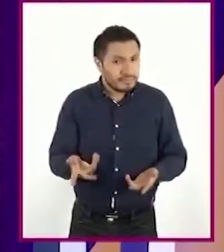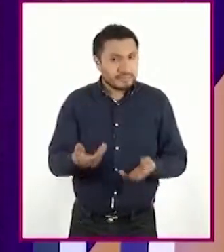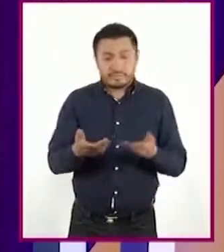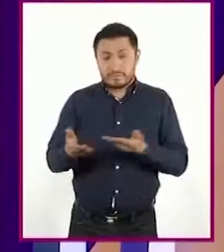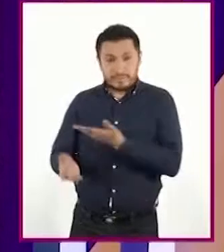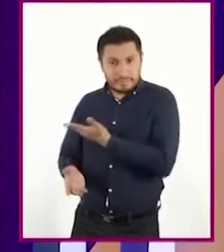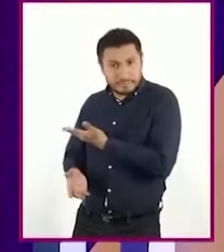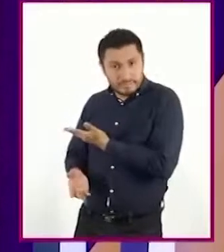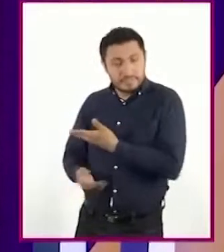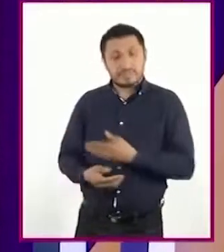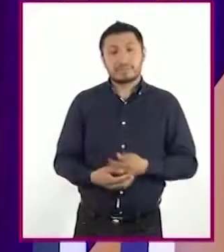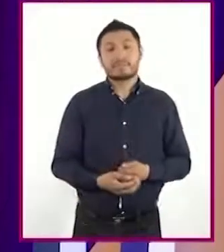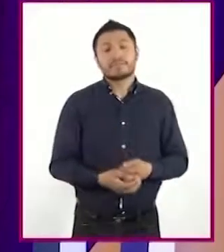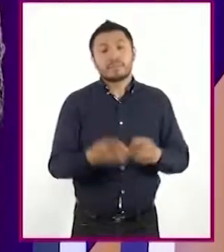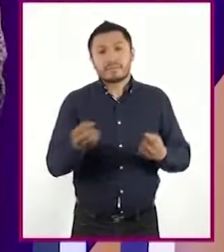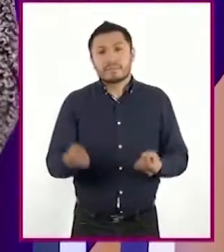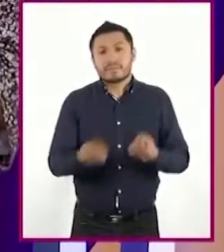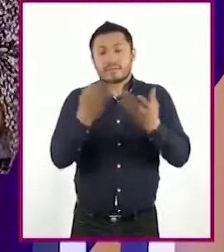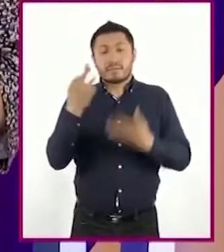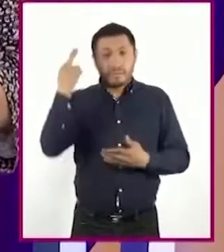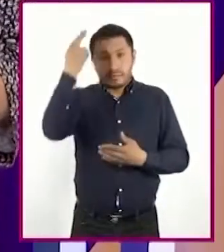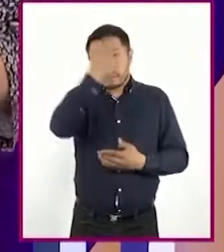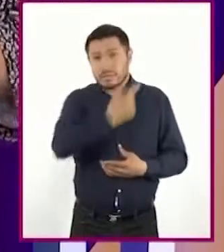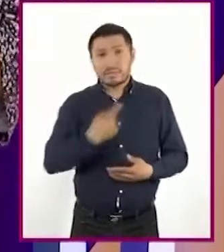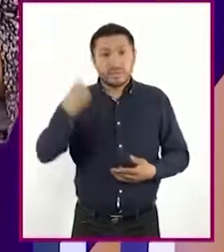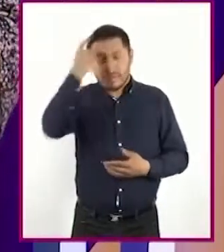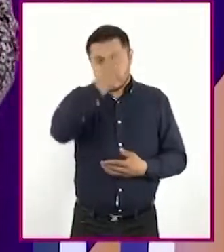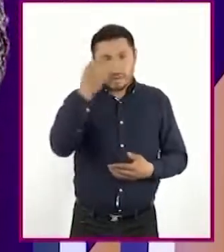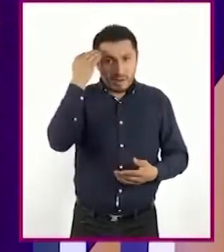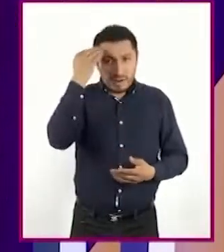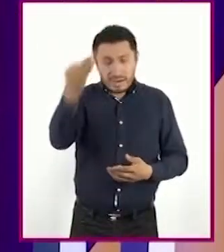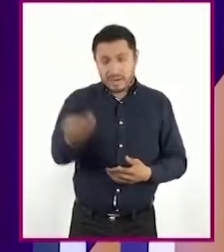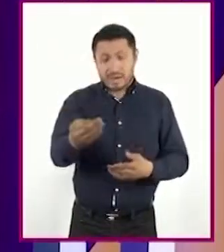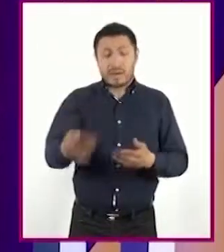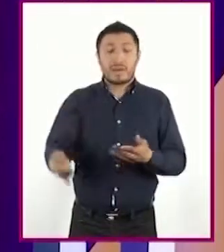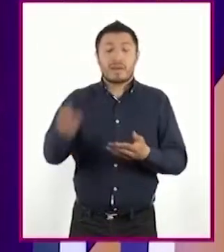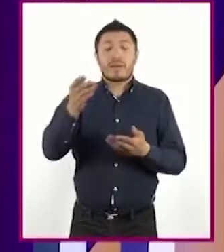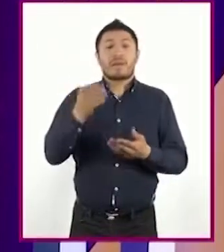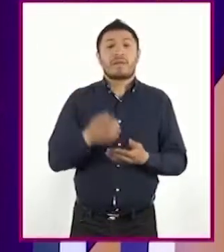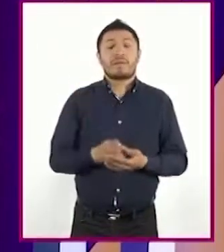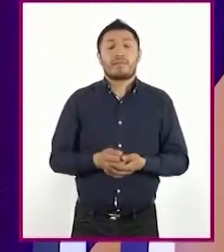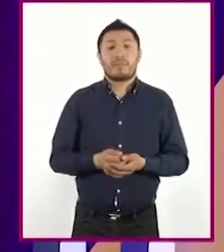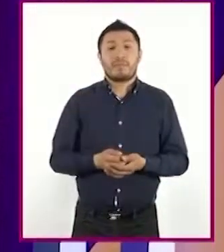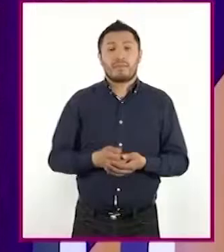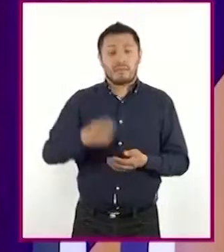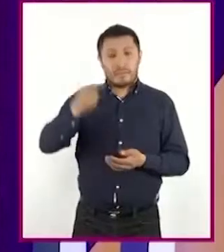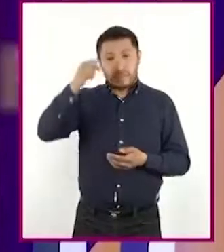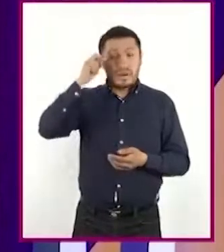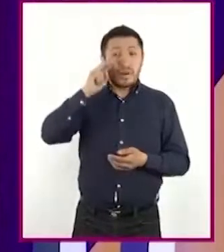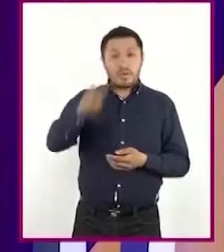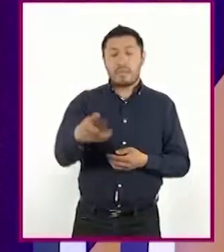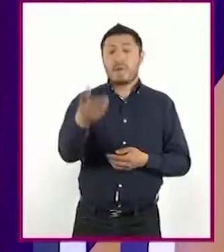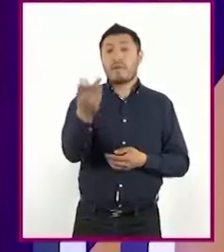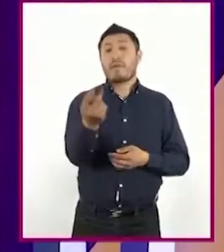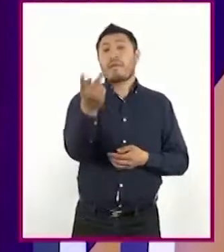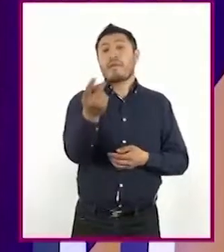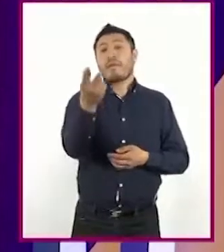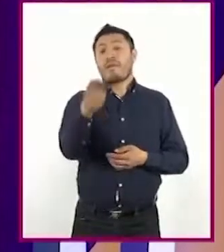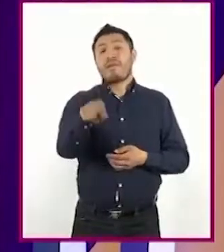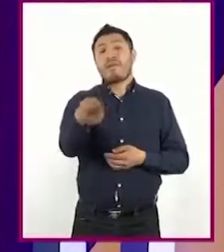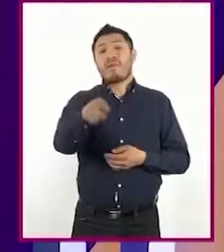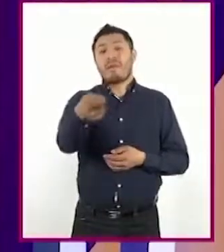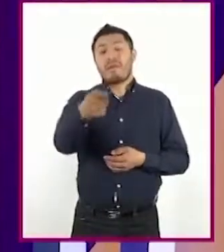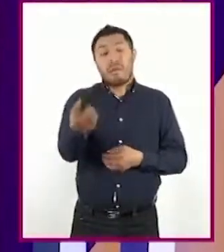fue: ¿cuántas horas de su tiempo libre invierten en ver televisión al día?